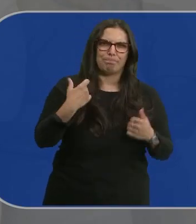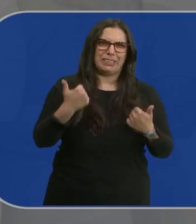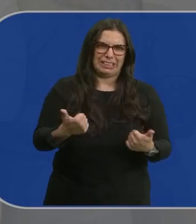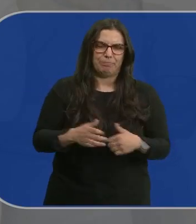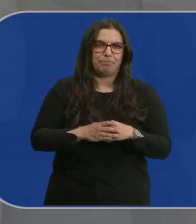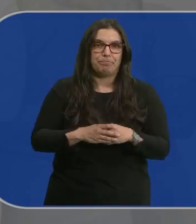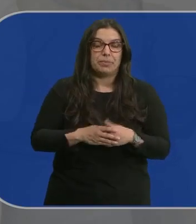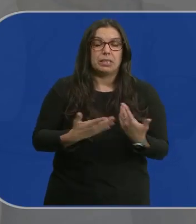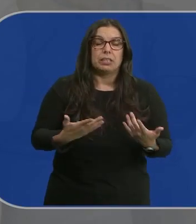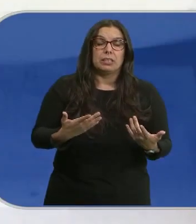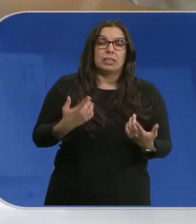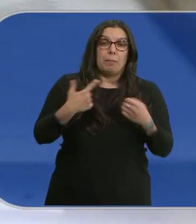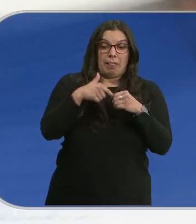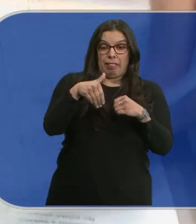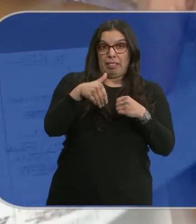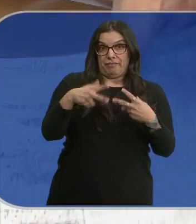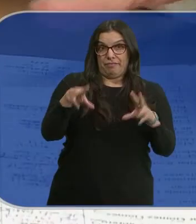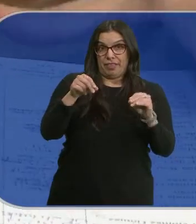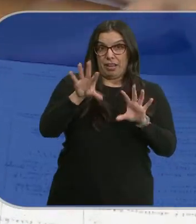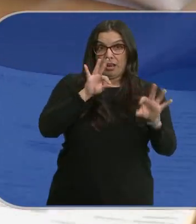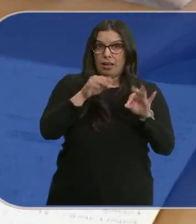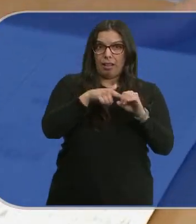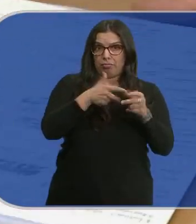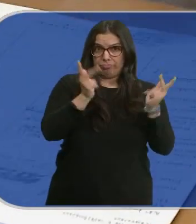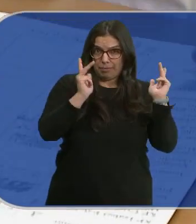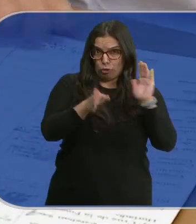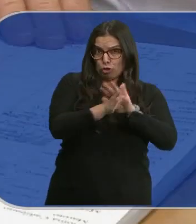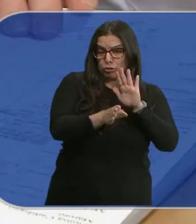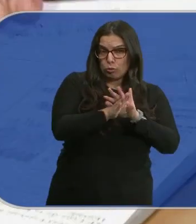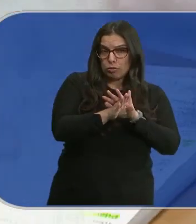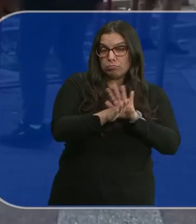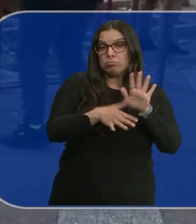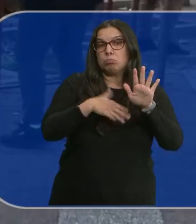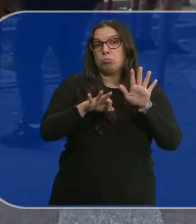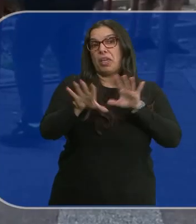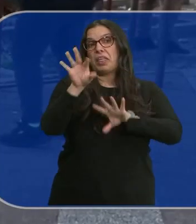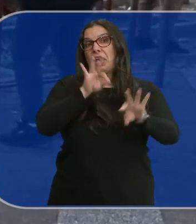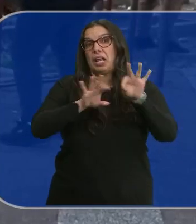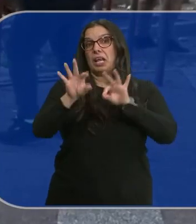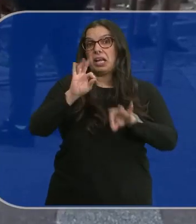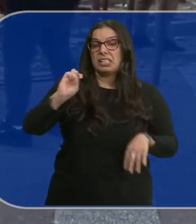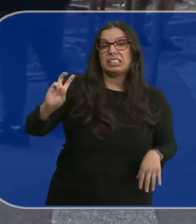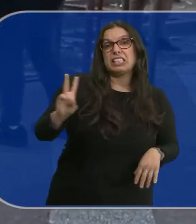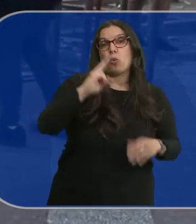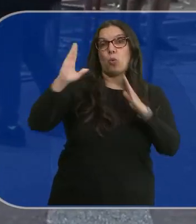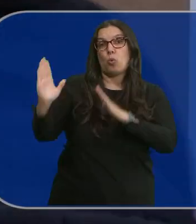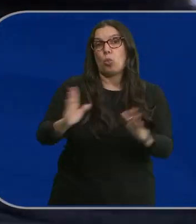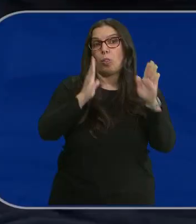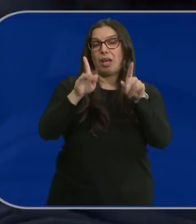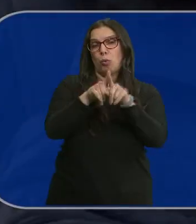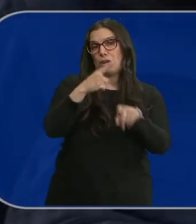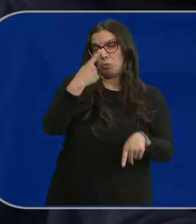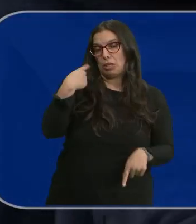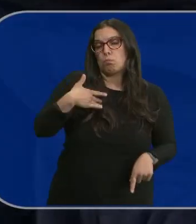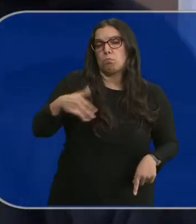complicadas. Plazas que a falta de horas para que termine siguen libres, aunque podrían elegir en una posible segunda ronda como ya ocurrió el